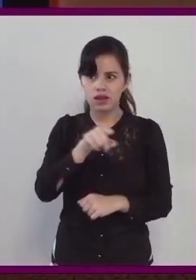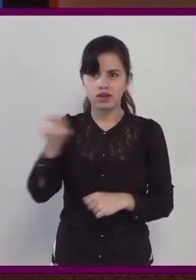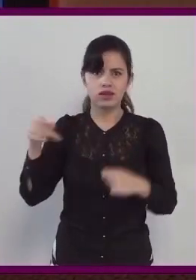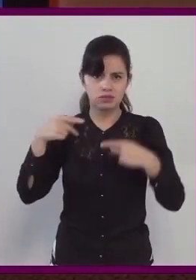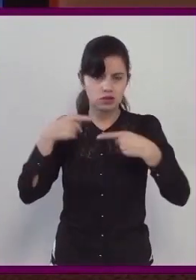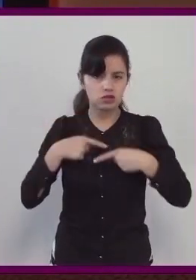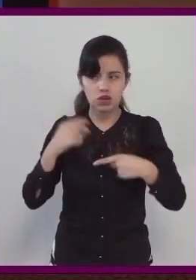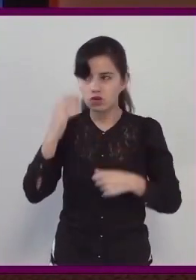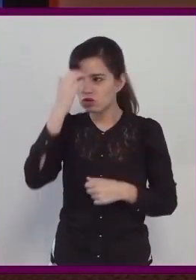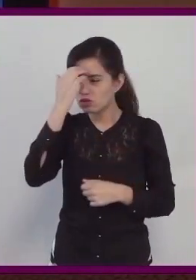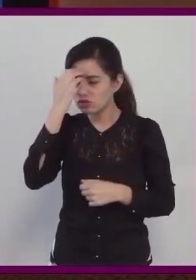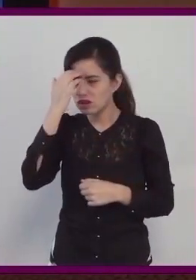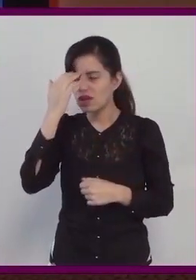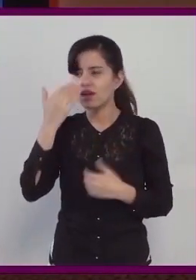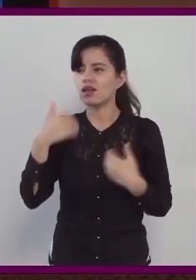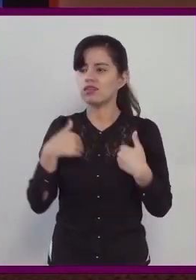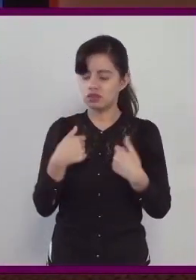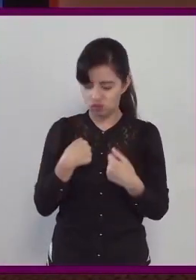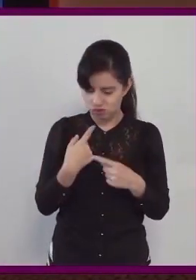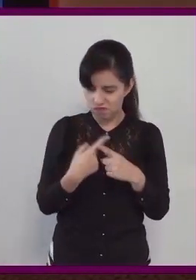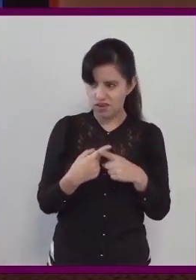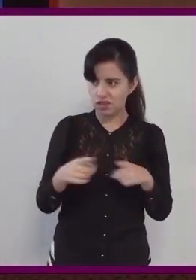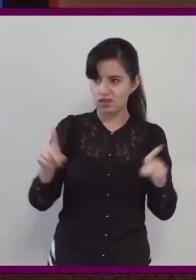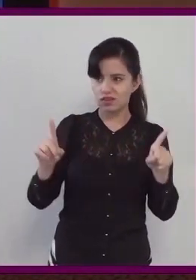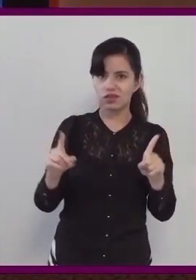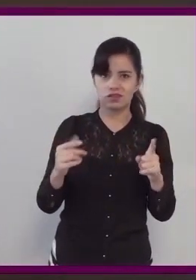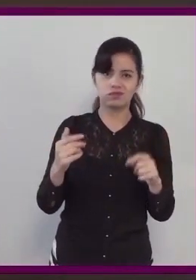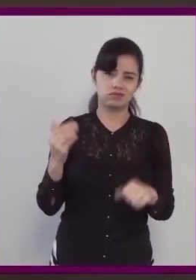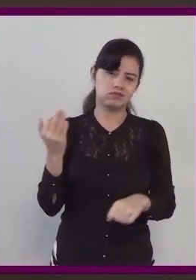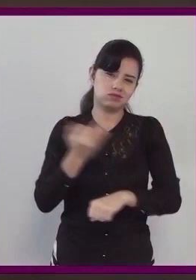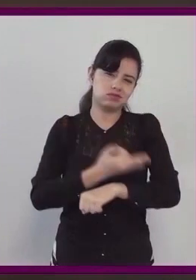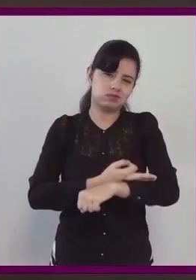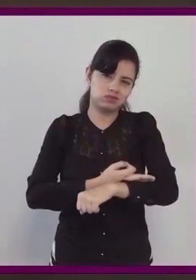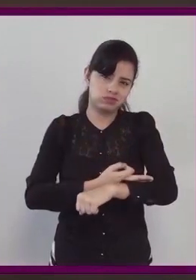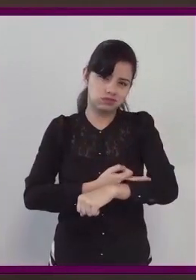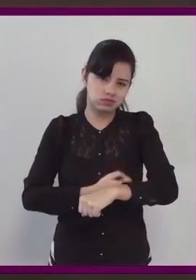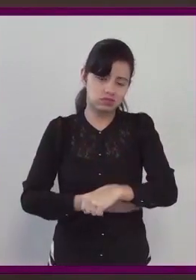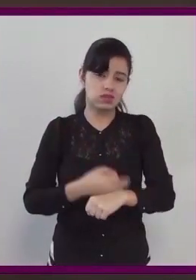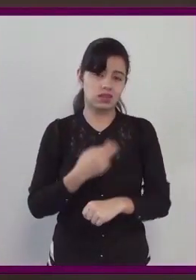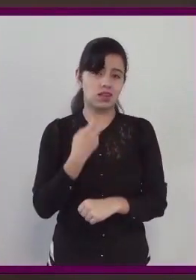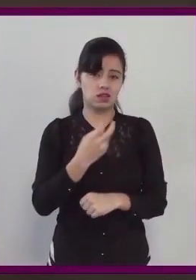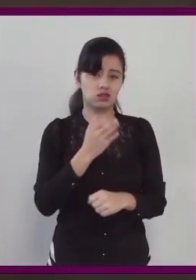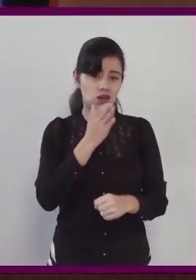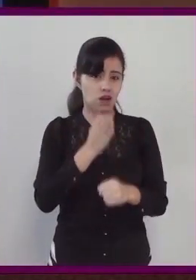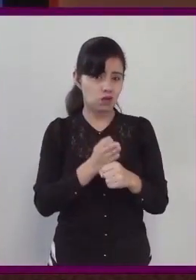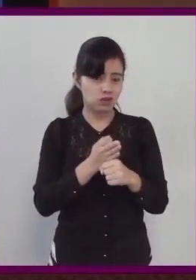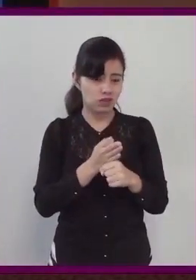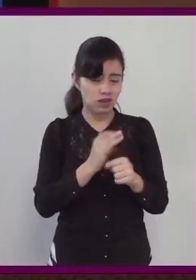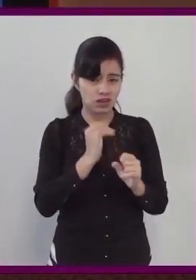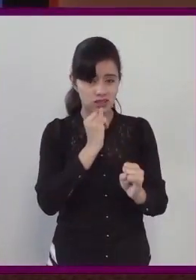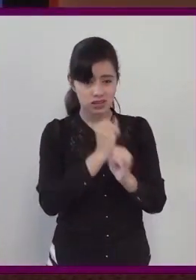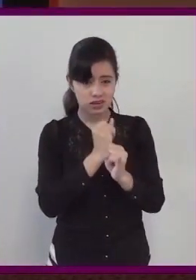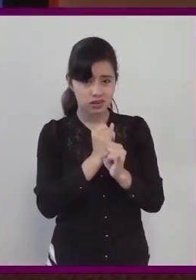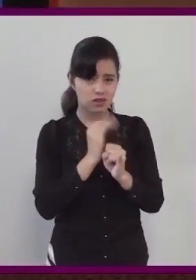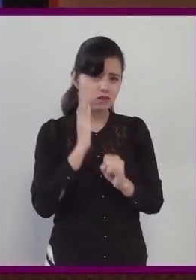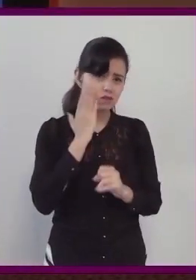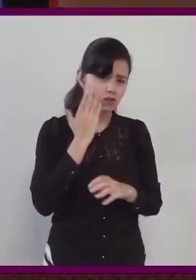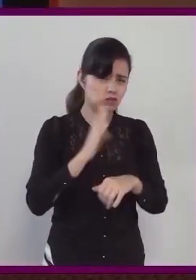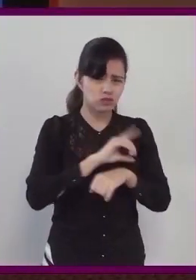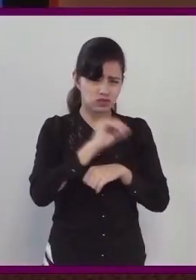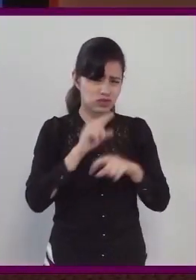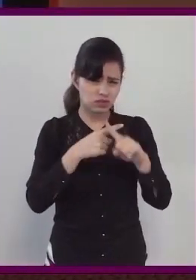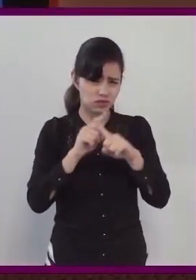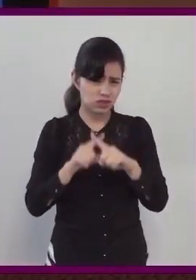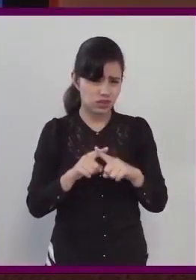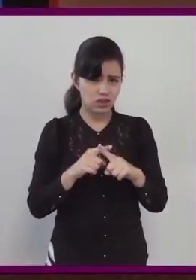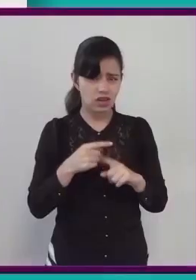hay una versión de mí que solamente puede ser a través de ti. ¿Me explico? Claro, sí. Y creo que eso se clausura en las